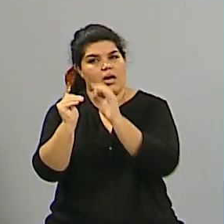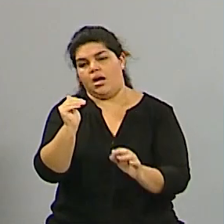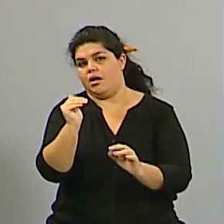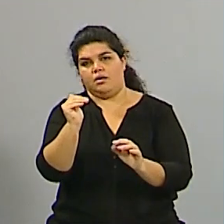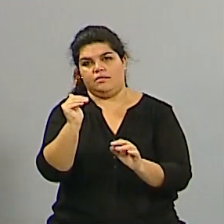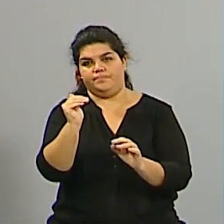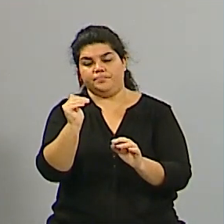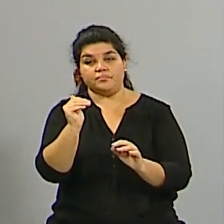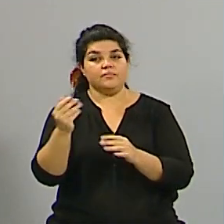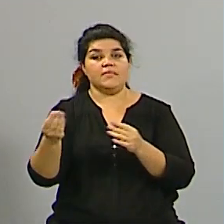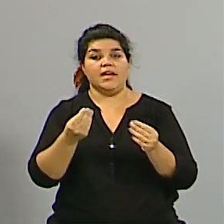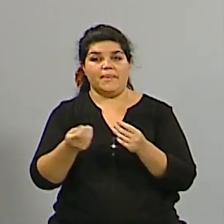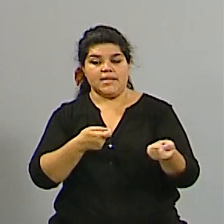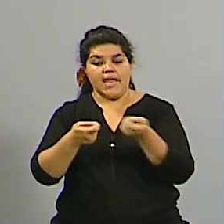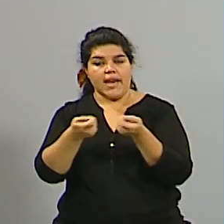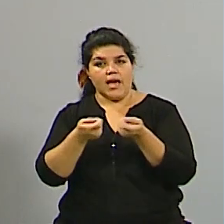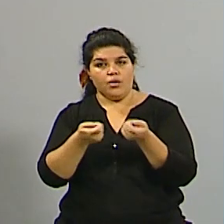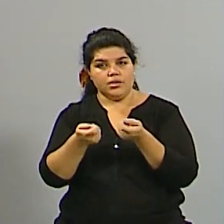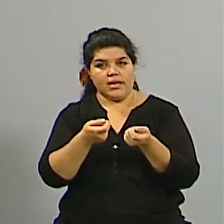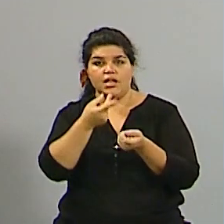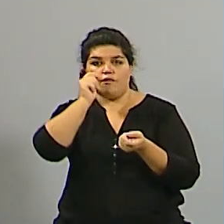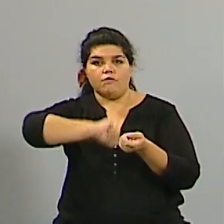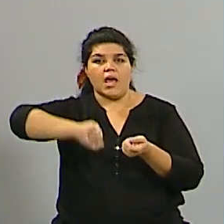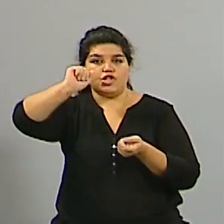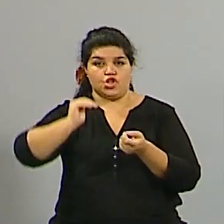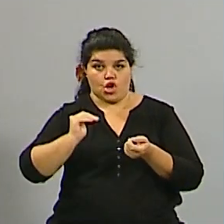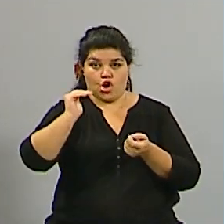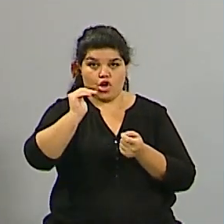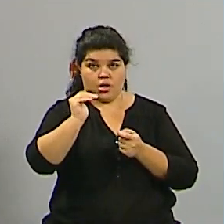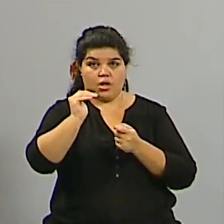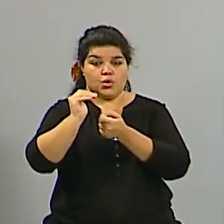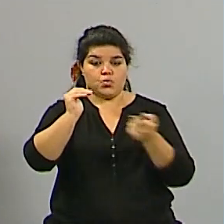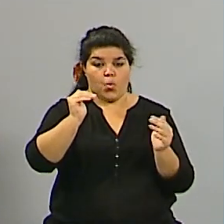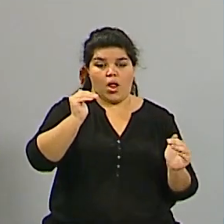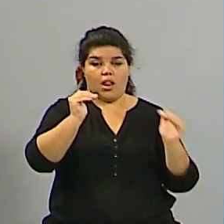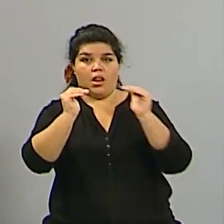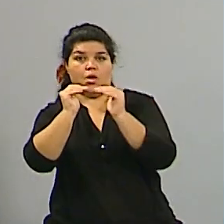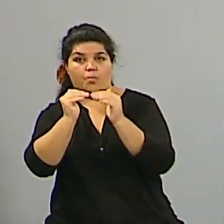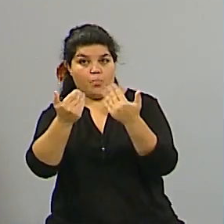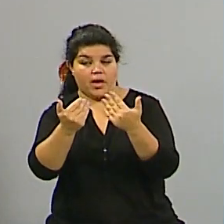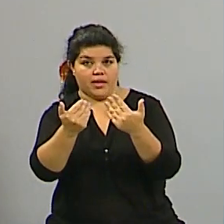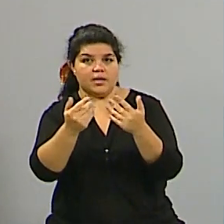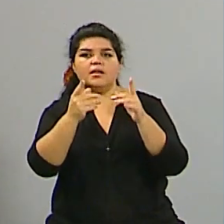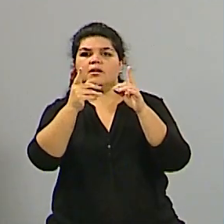de negociar al nivel de la inflación, combinás